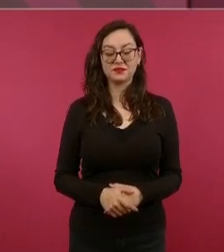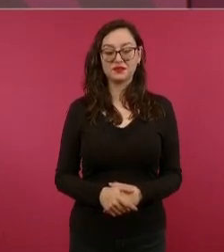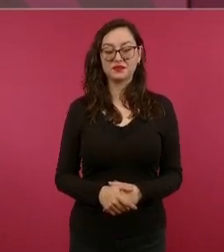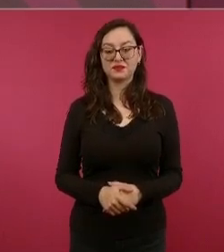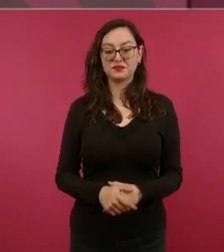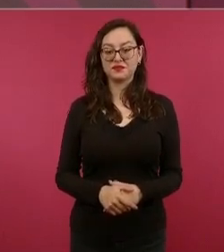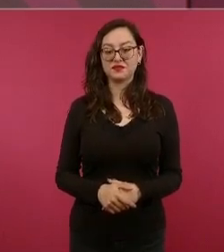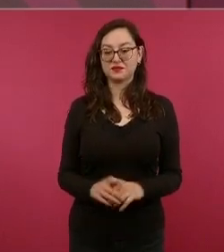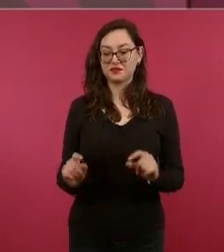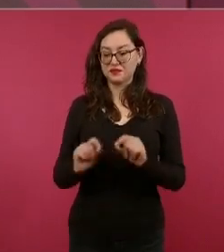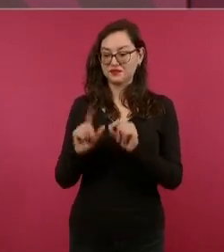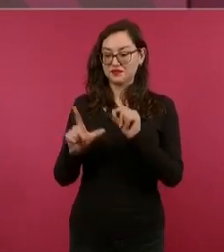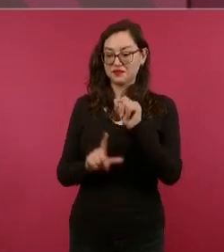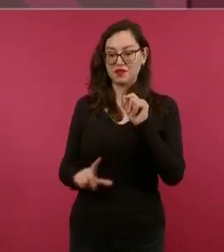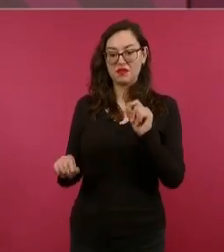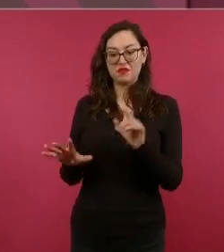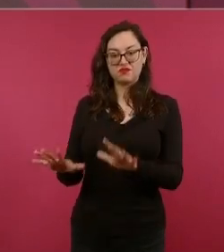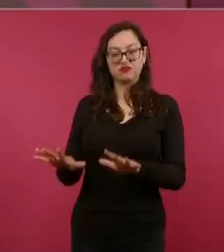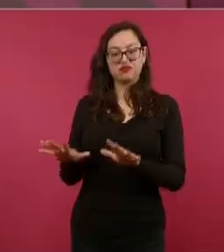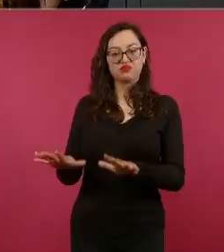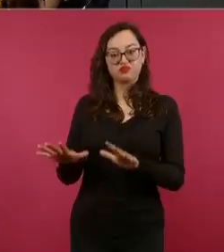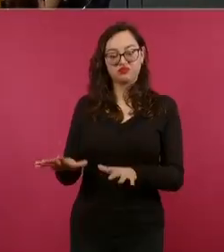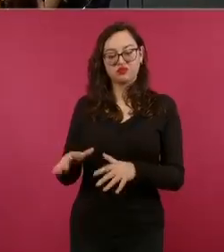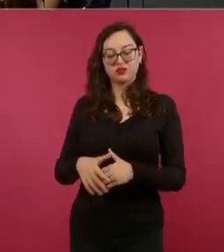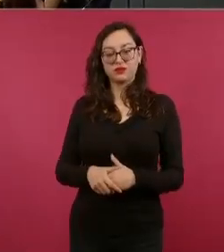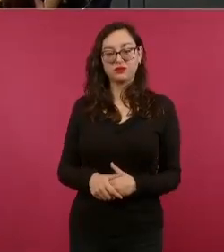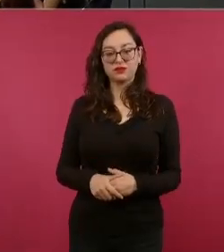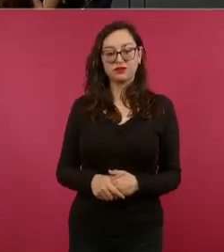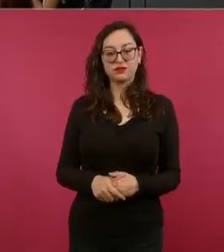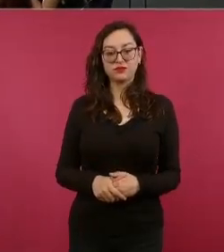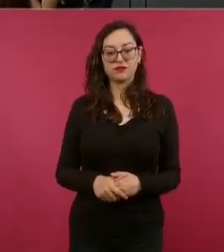a la grandeza de México. Señor.